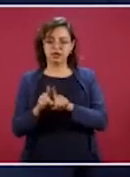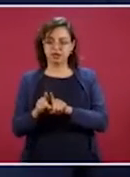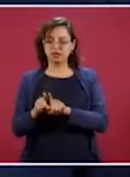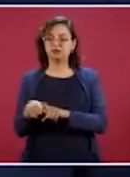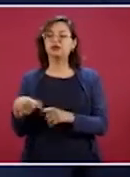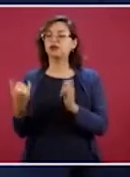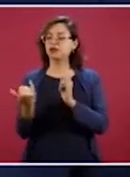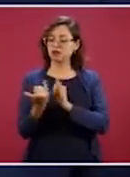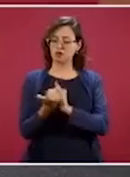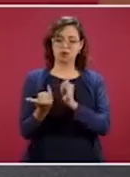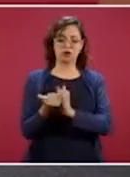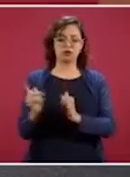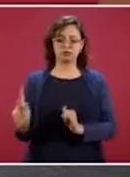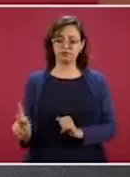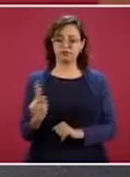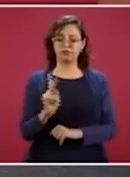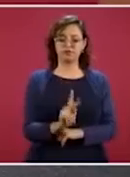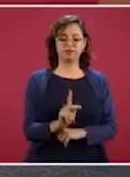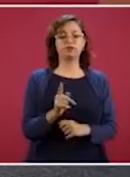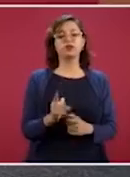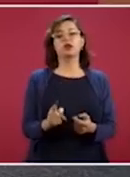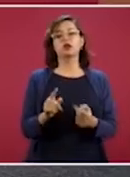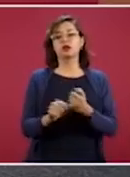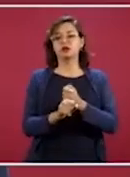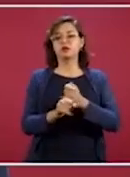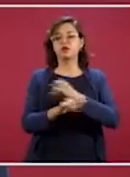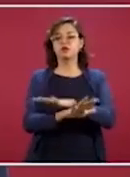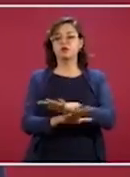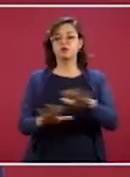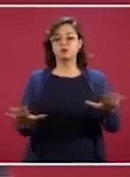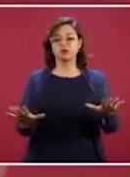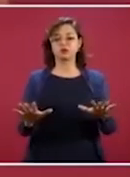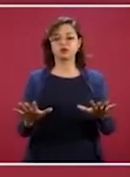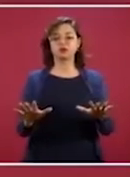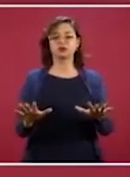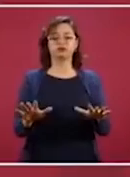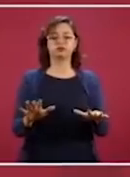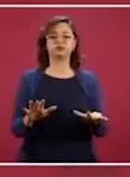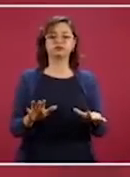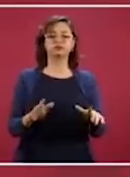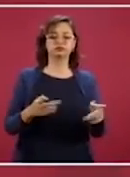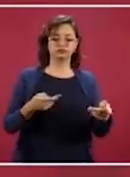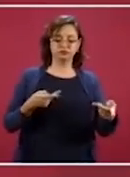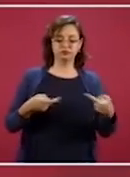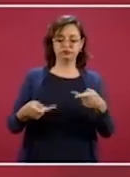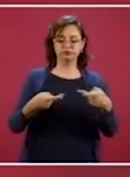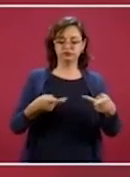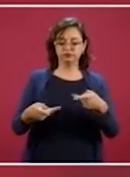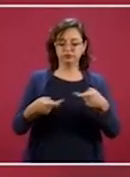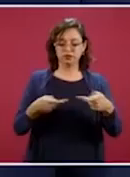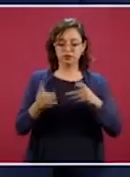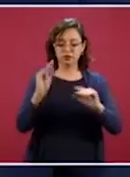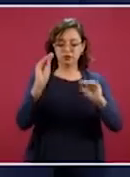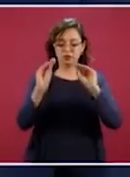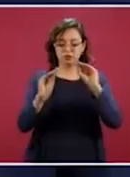a informarse Ricardo Sheffield, ya tiene el plan para